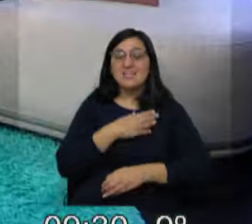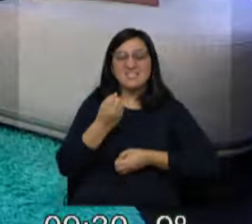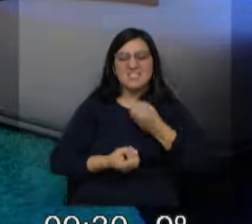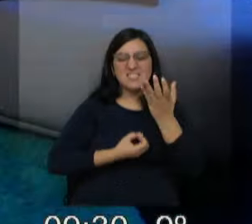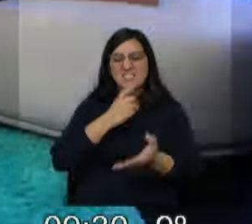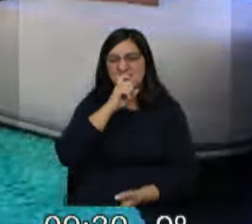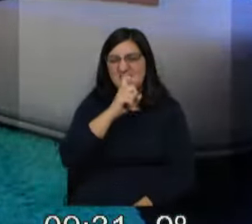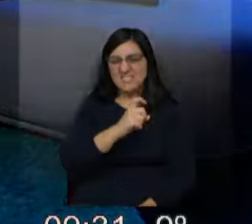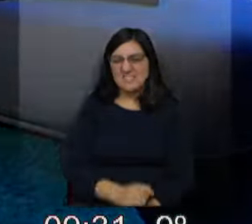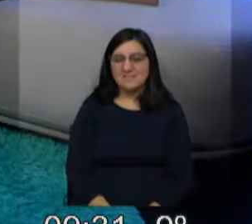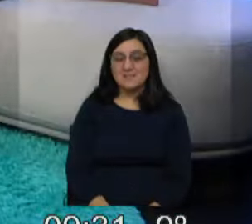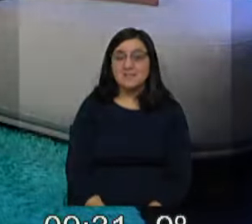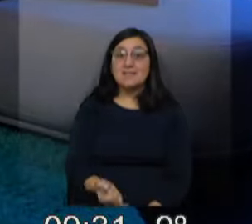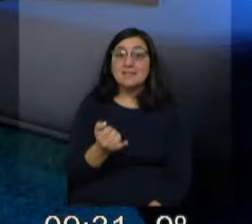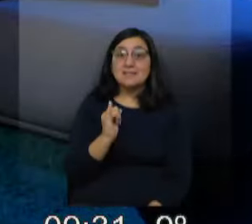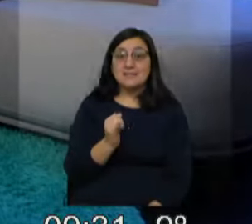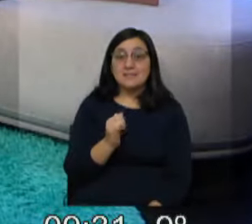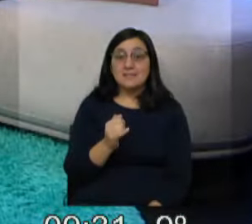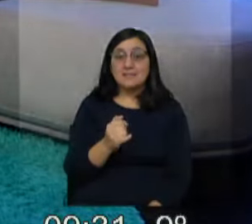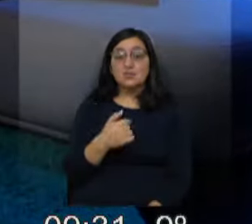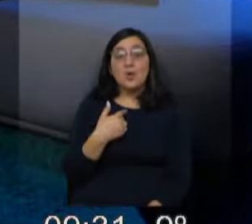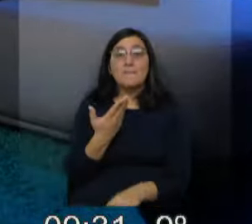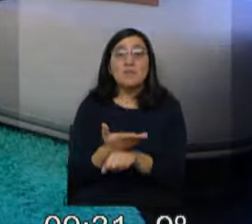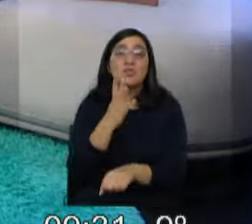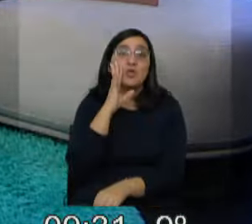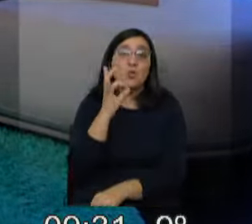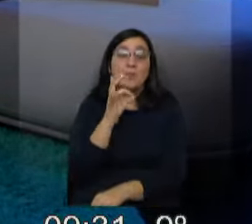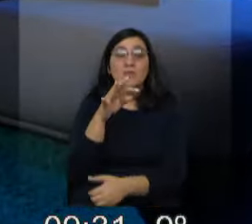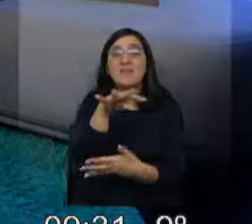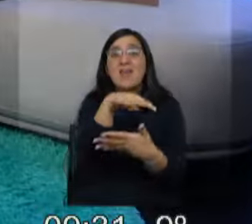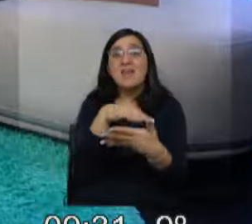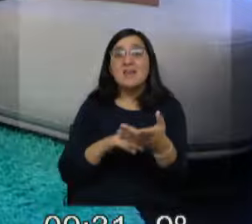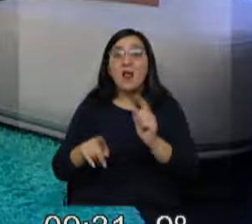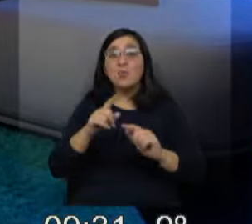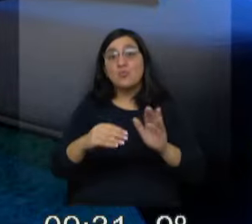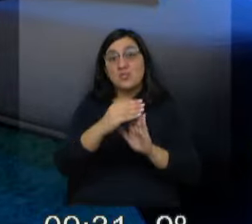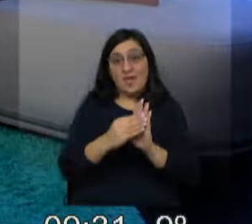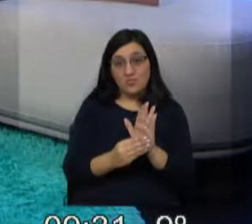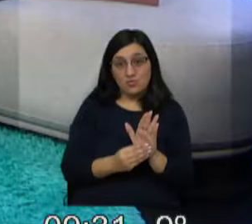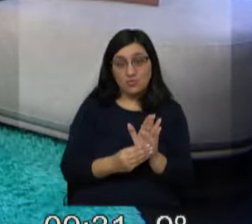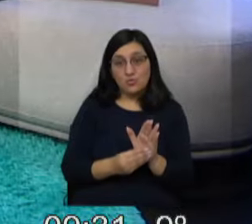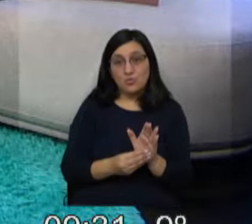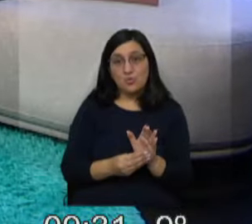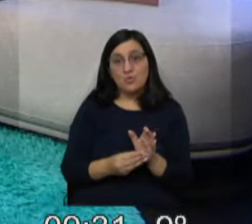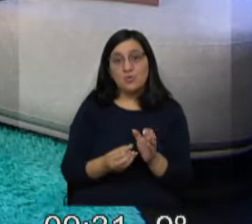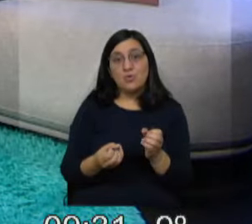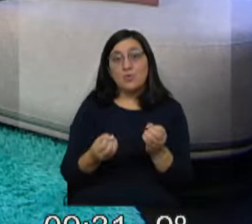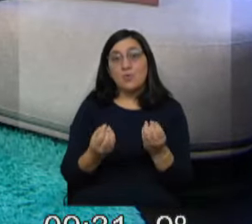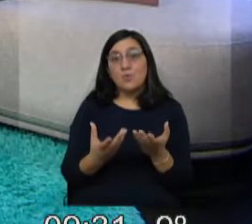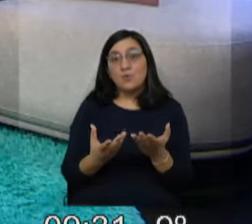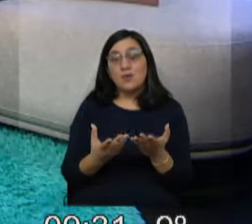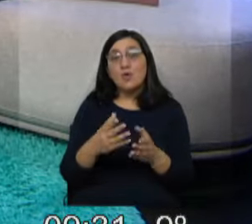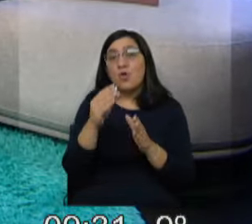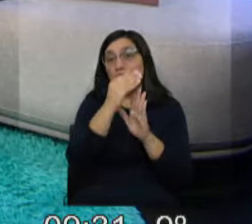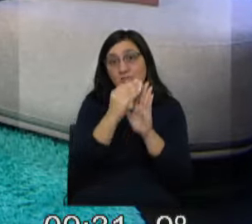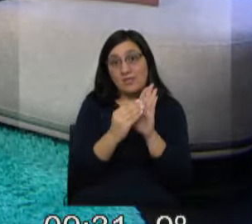Es el Florida. Sí, la descarga que pido disculpas porque voy a leer algún dato. Me encanta. Porque cuando traes datos me encanta. Pero los